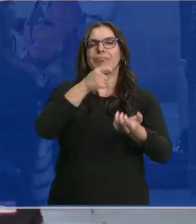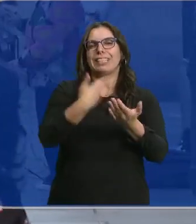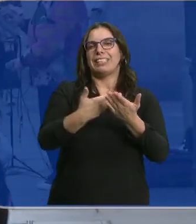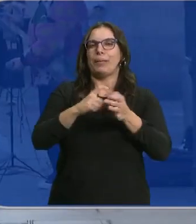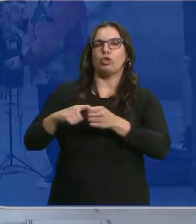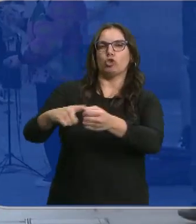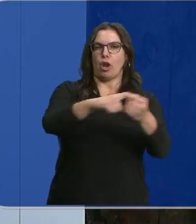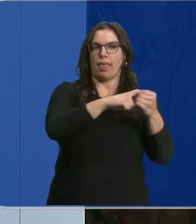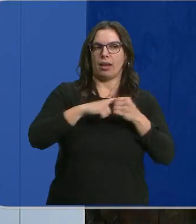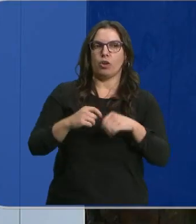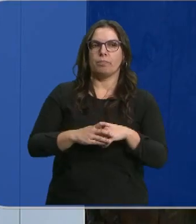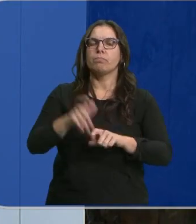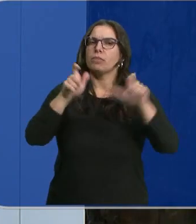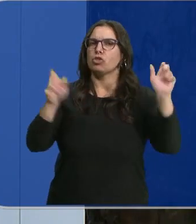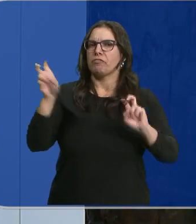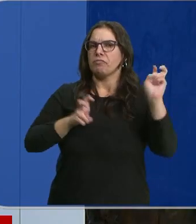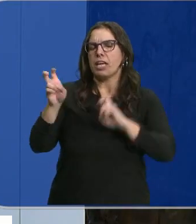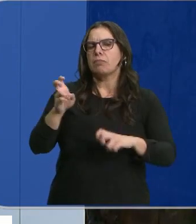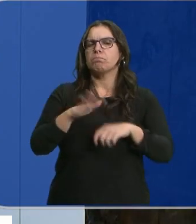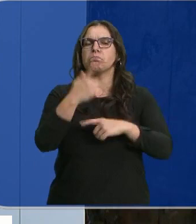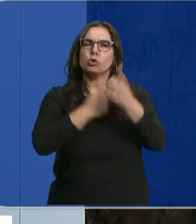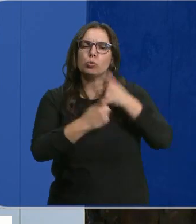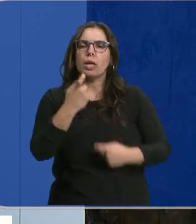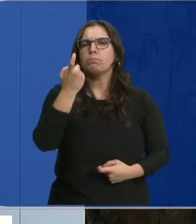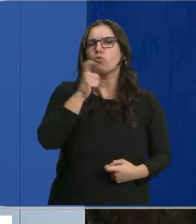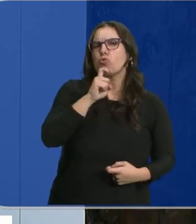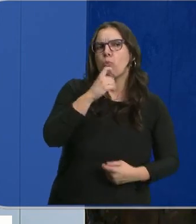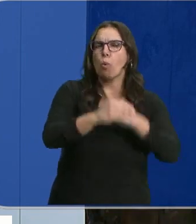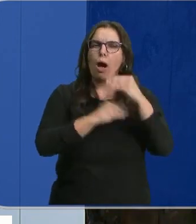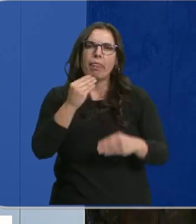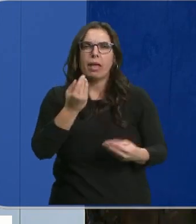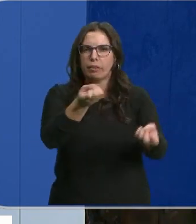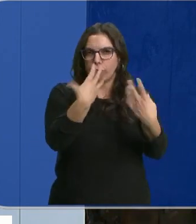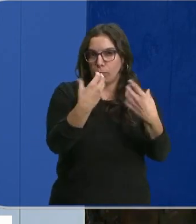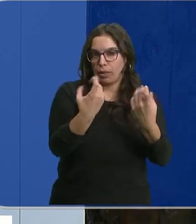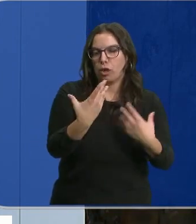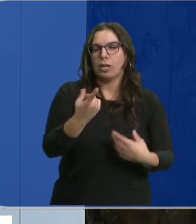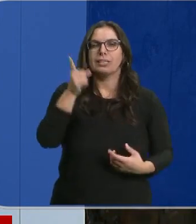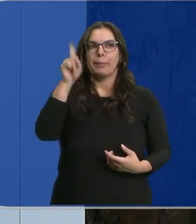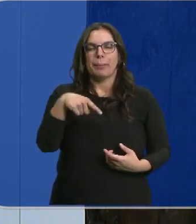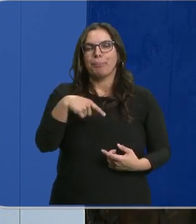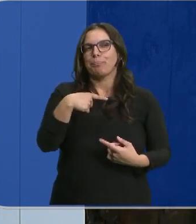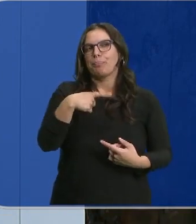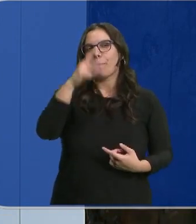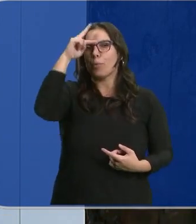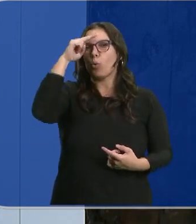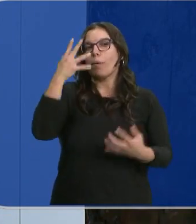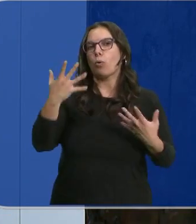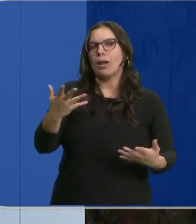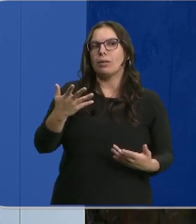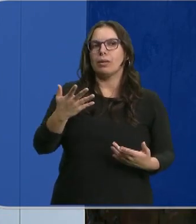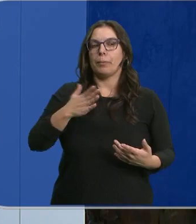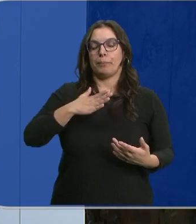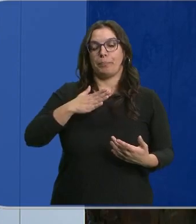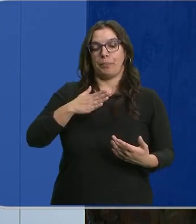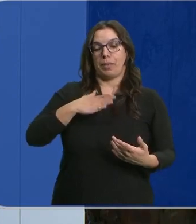solidario. Sí que vienen varias personas a informarse de cómo tienen que realizarlo y, sobre todo, La inquietud general es el no querer